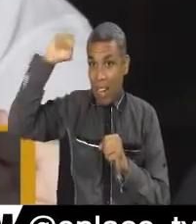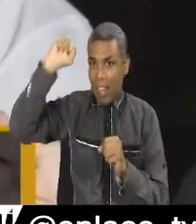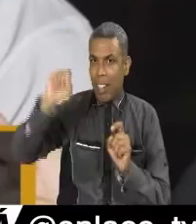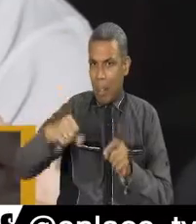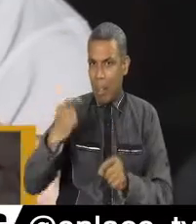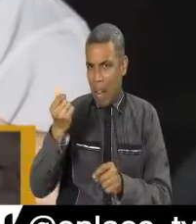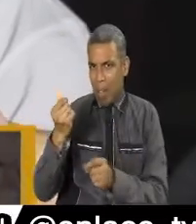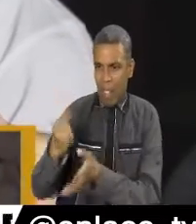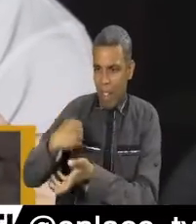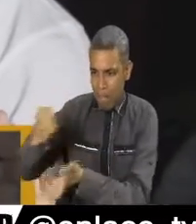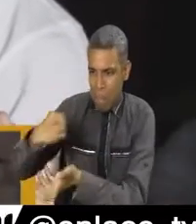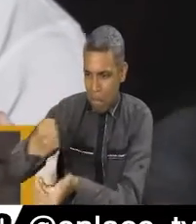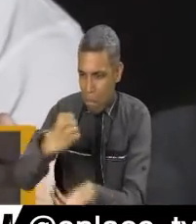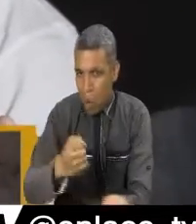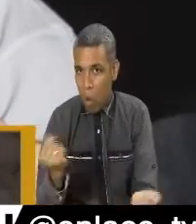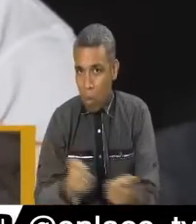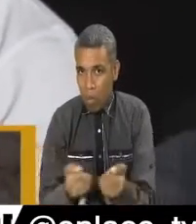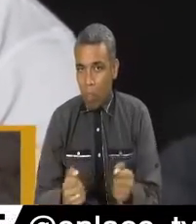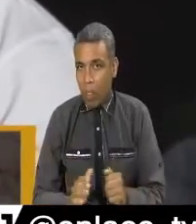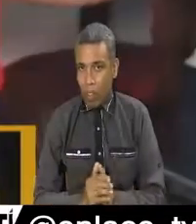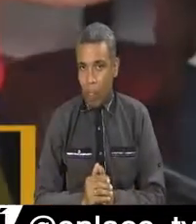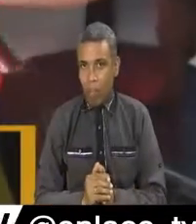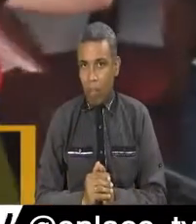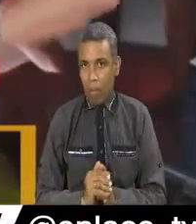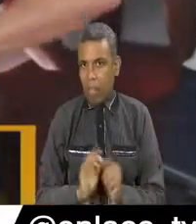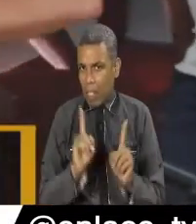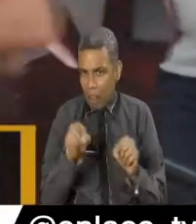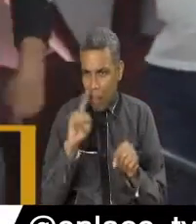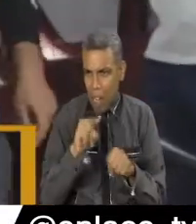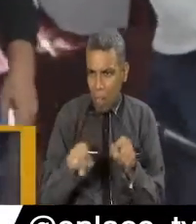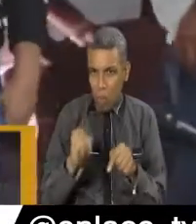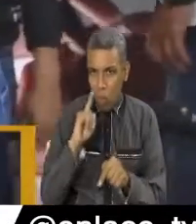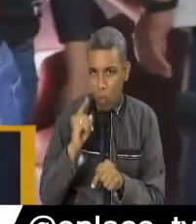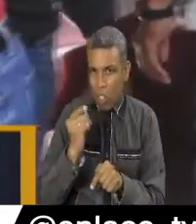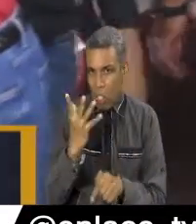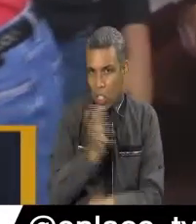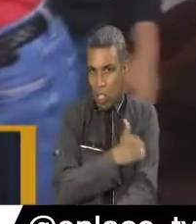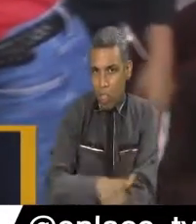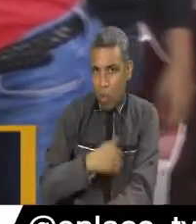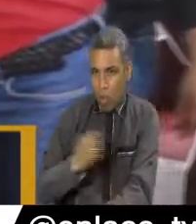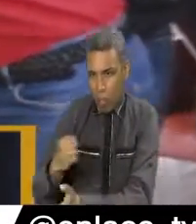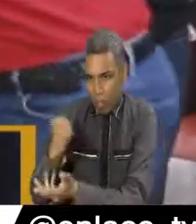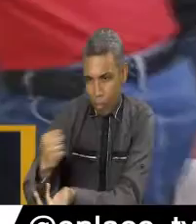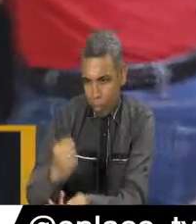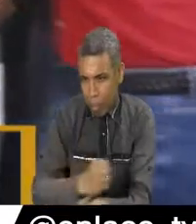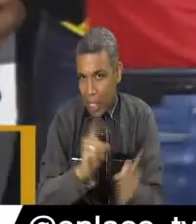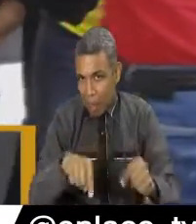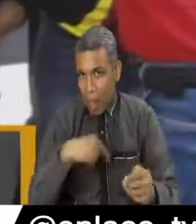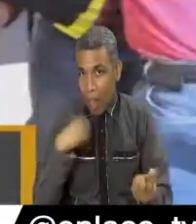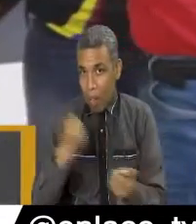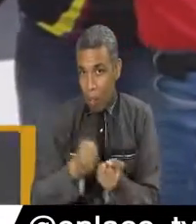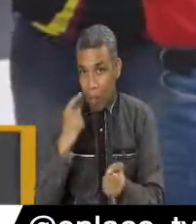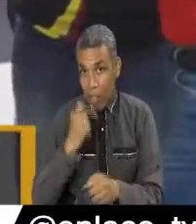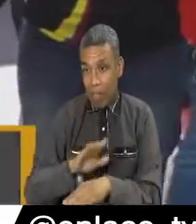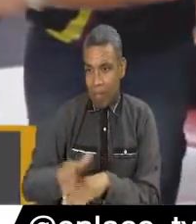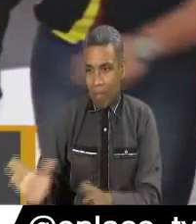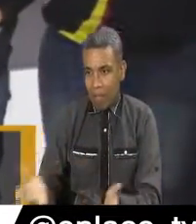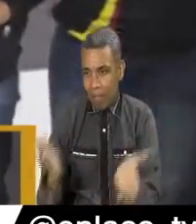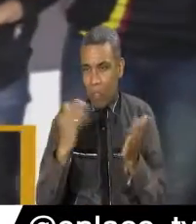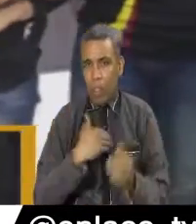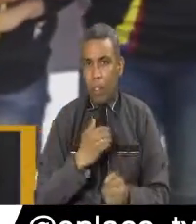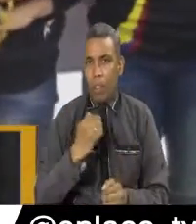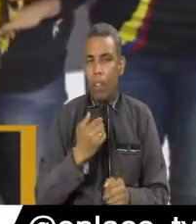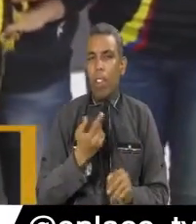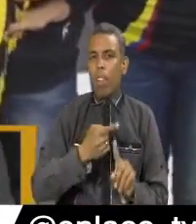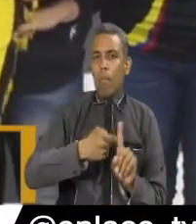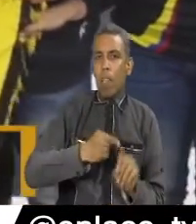primeros, de 5 millones a cada uno. El 22º Campeonato Mundial de BMX se realizará del 25 al